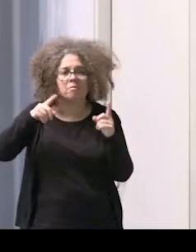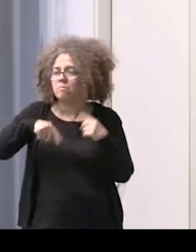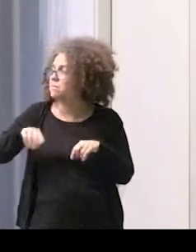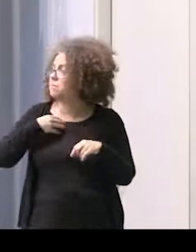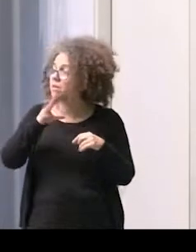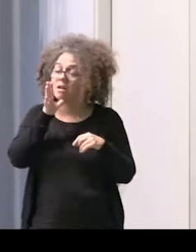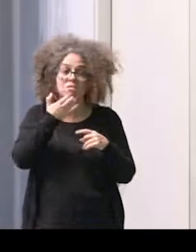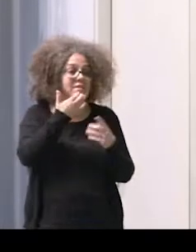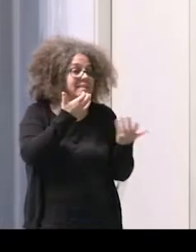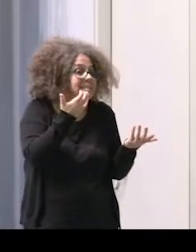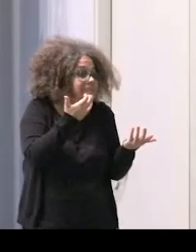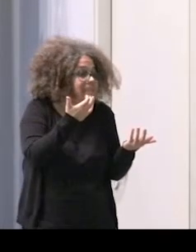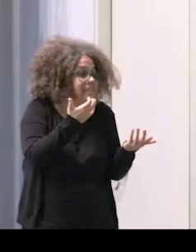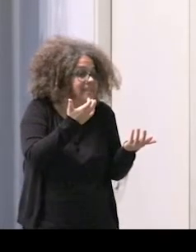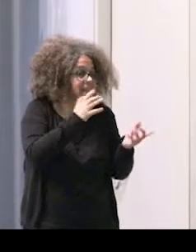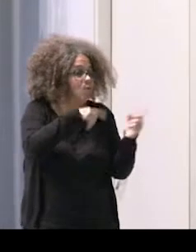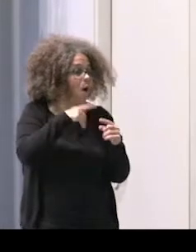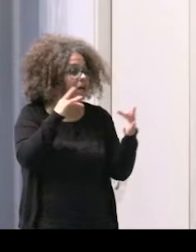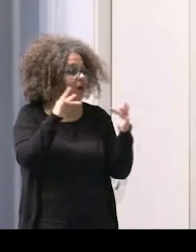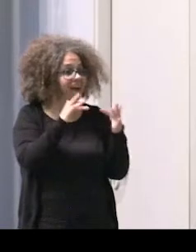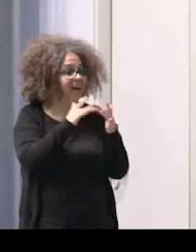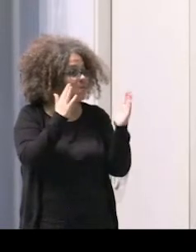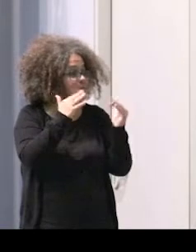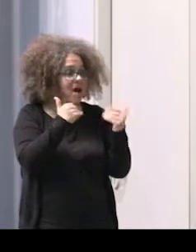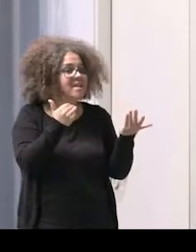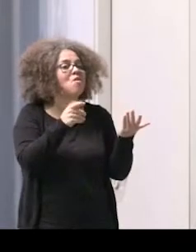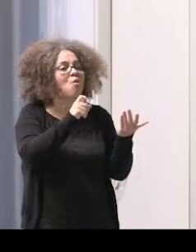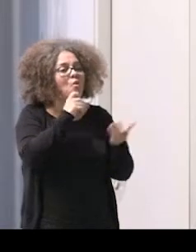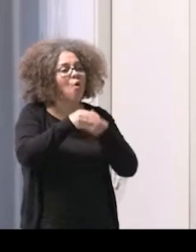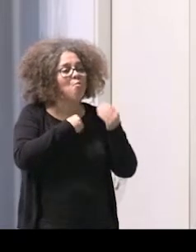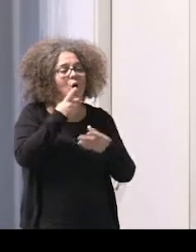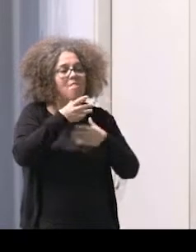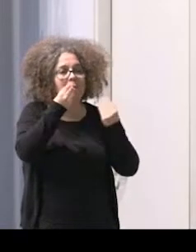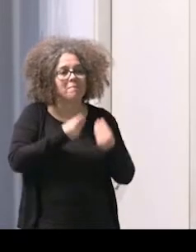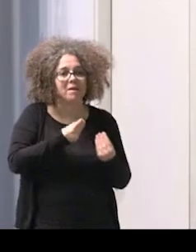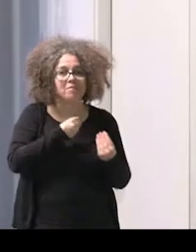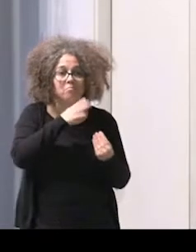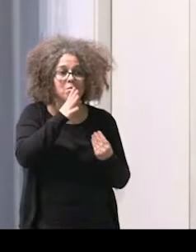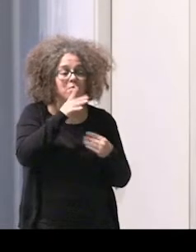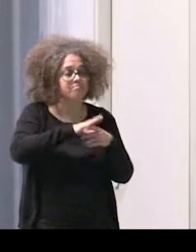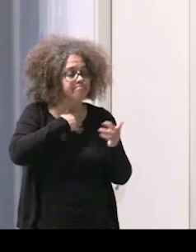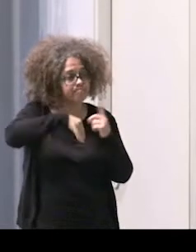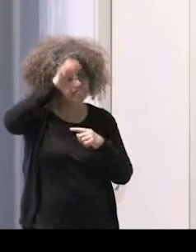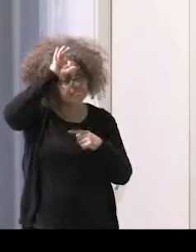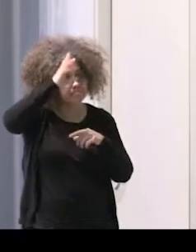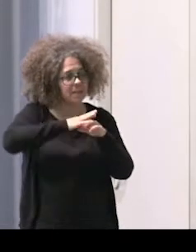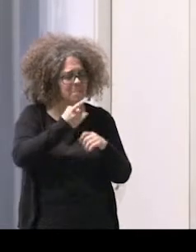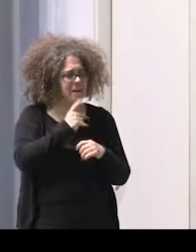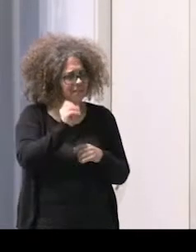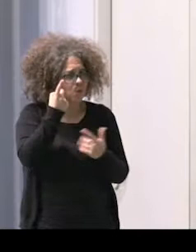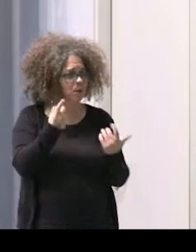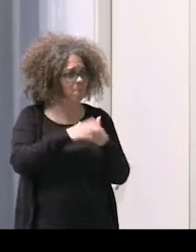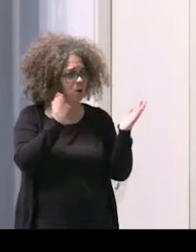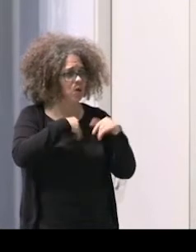el reflejo sirve para desenmascarar sonidos en ruido, no es de extrañar que hasta cierto punto las personas con implante coclear tengan más dificultad de lo